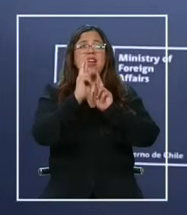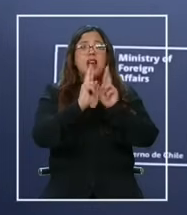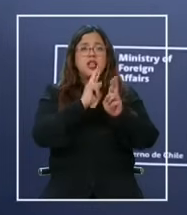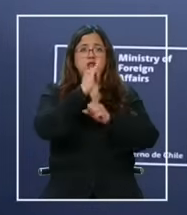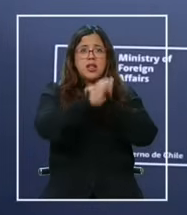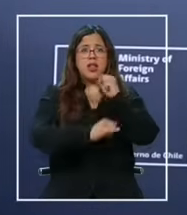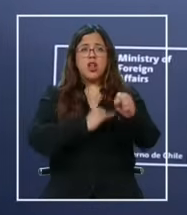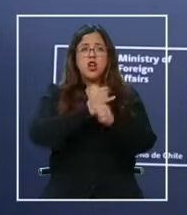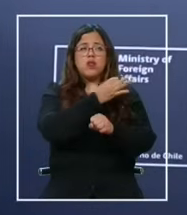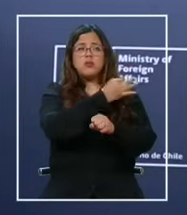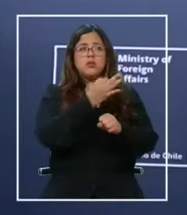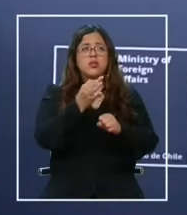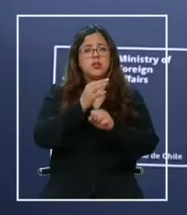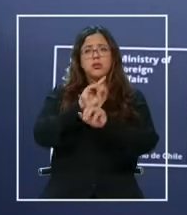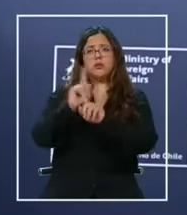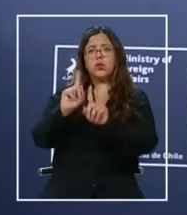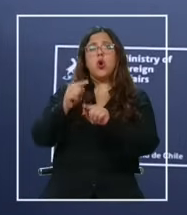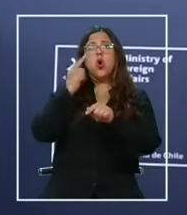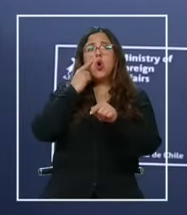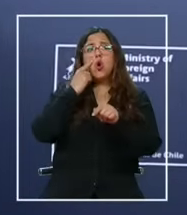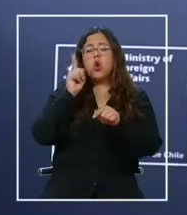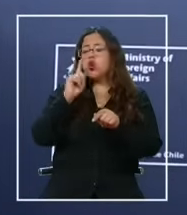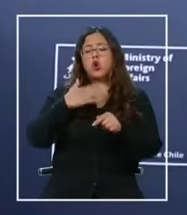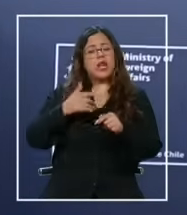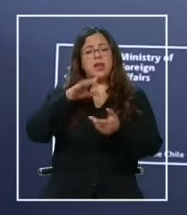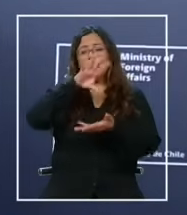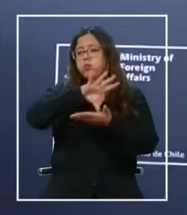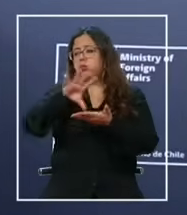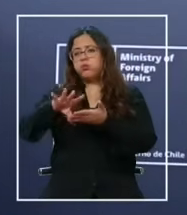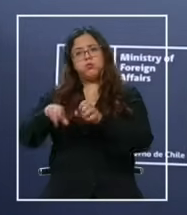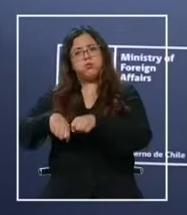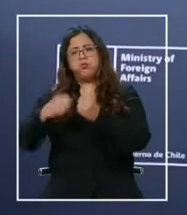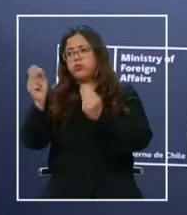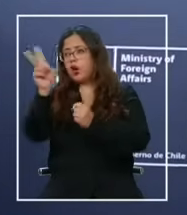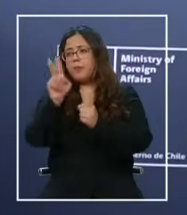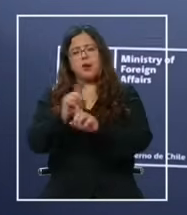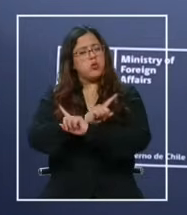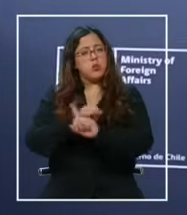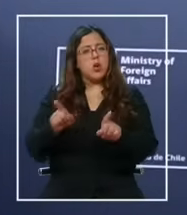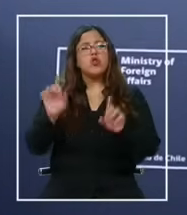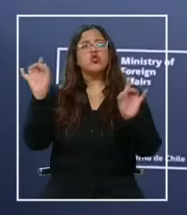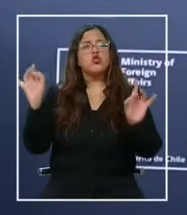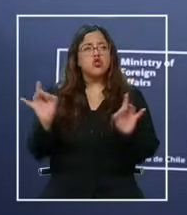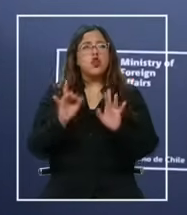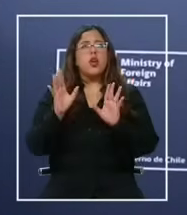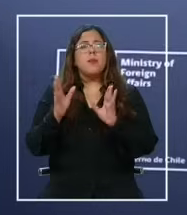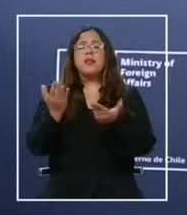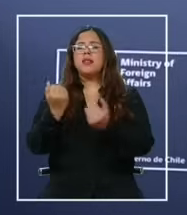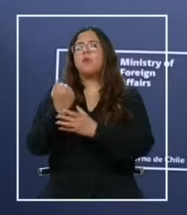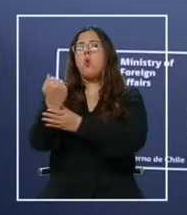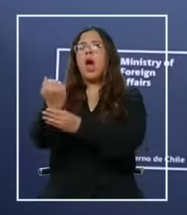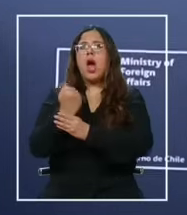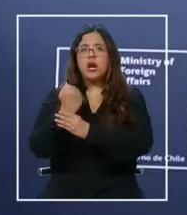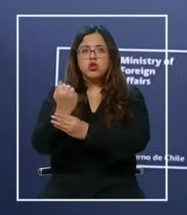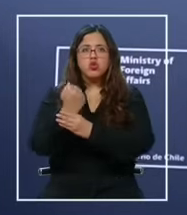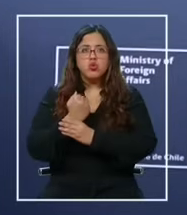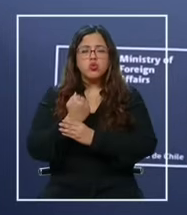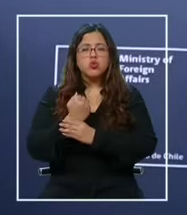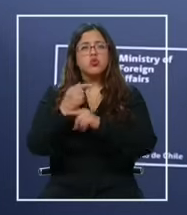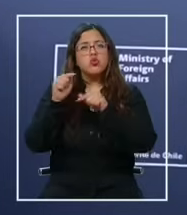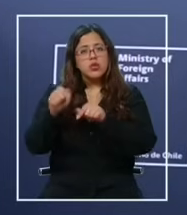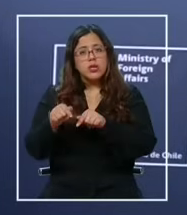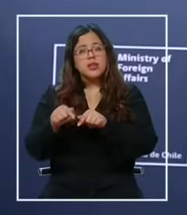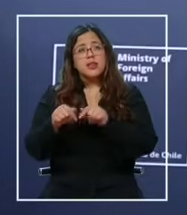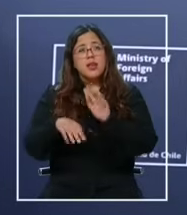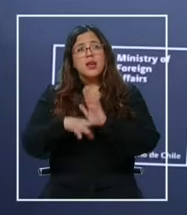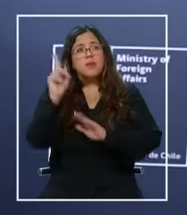nuestra política favorecer al rompimiento de relaciones diplomáticas lo que nos interesa es obtener colaboración la que sería más